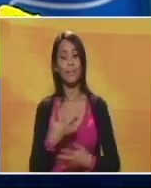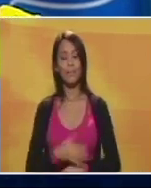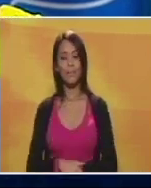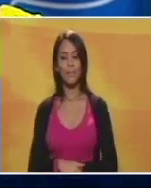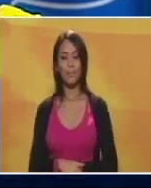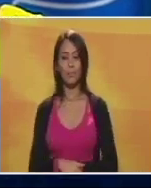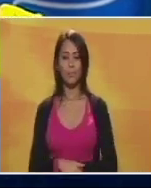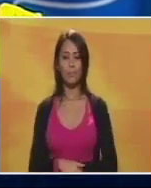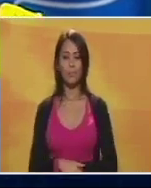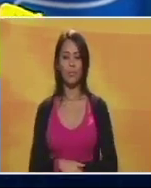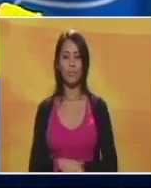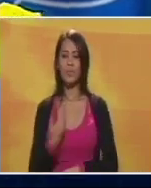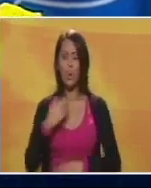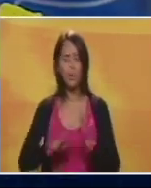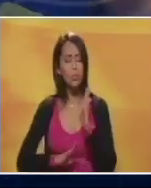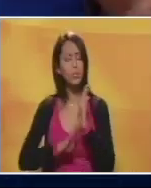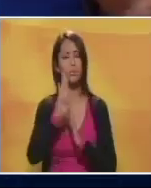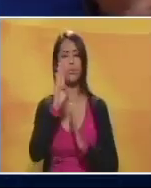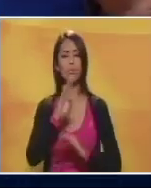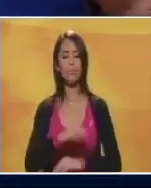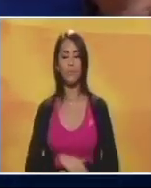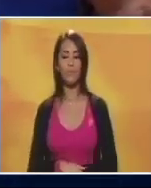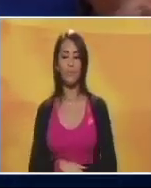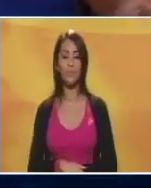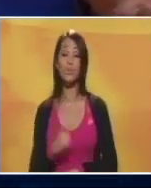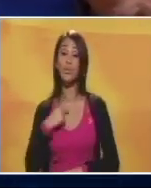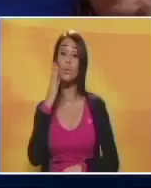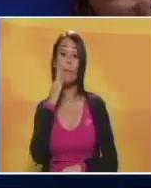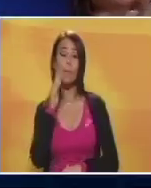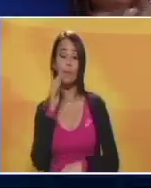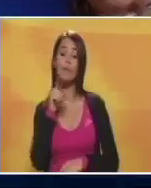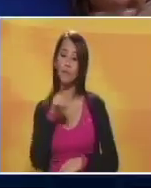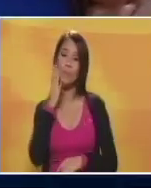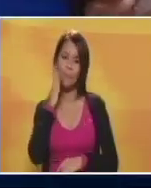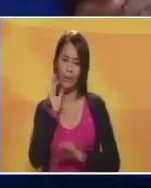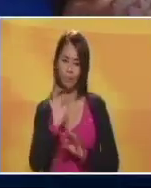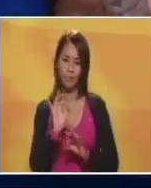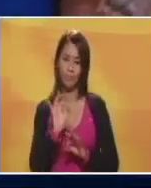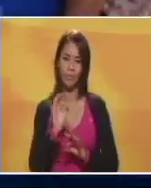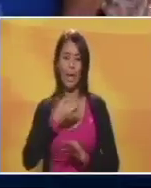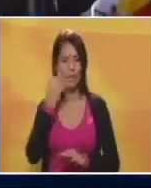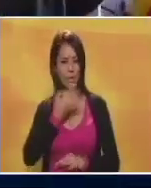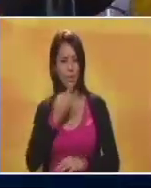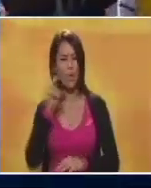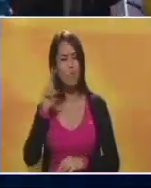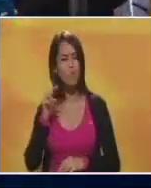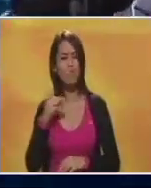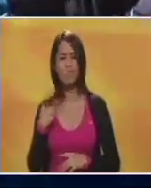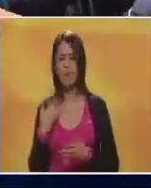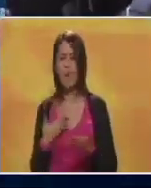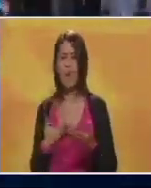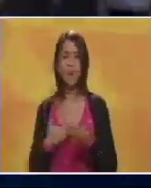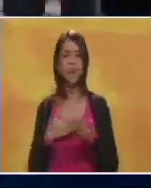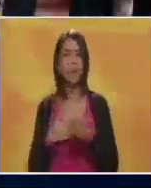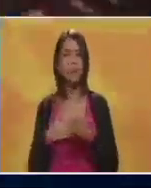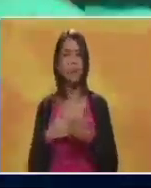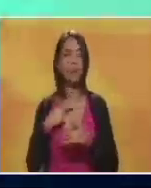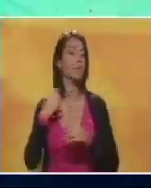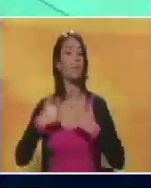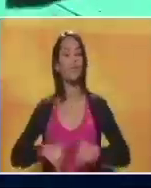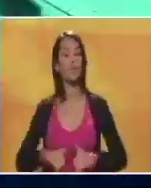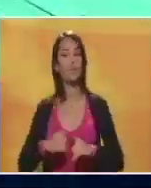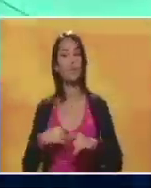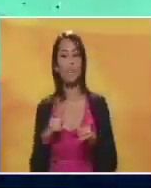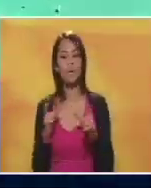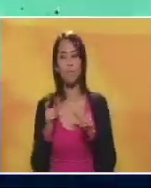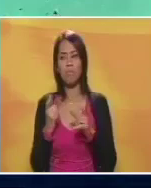sobrepasar cualquier circunstancia de la vida. Su mamá, Yuleisi Rodríguez, asegura que nunca permitió que su hija se dejara